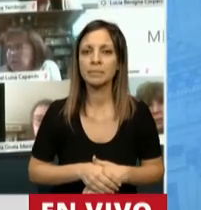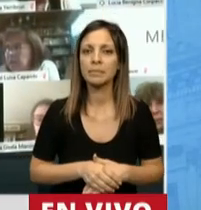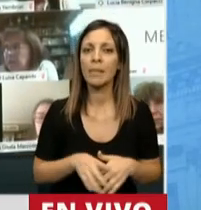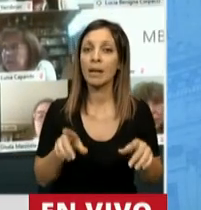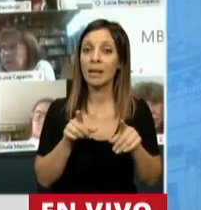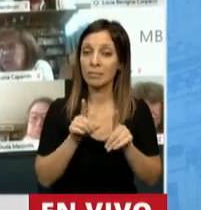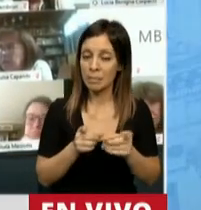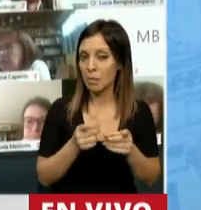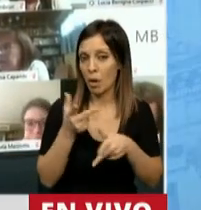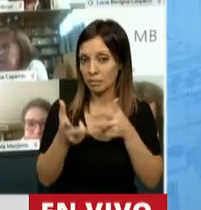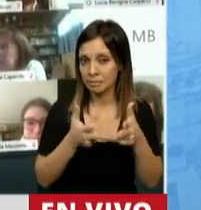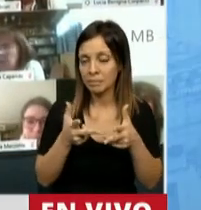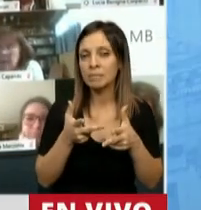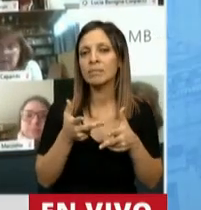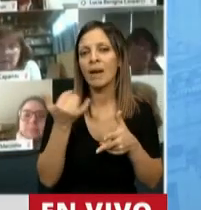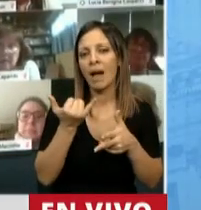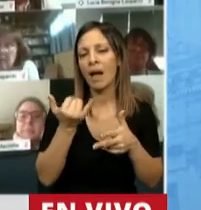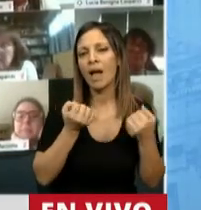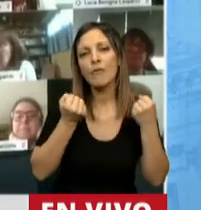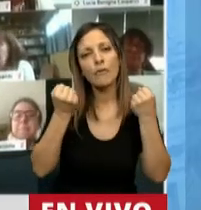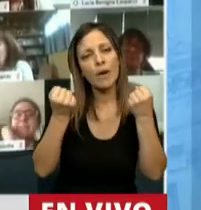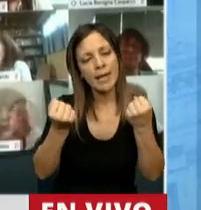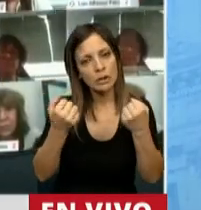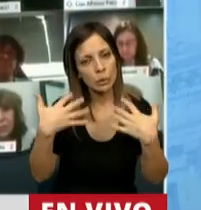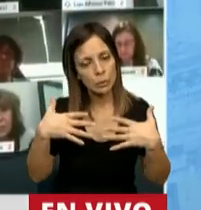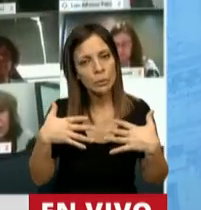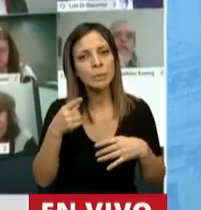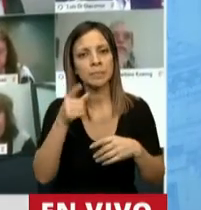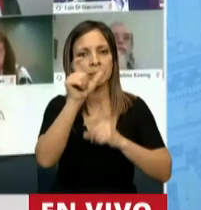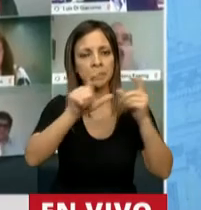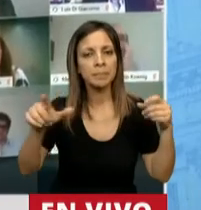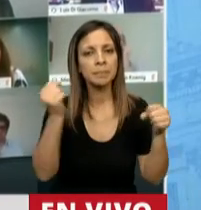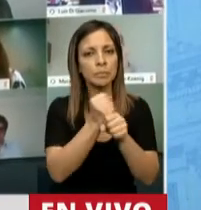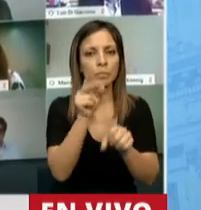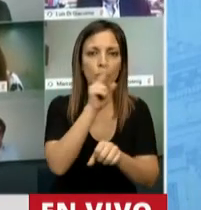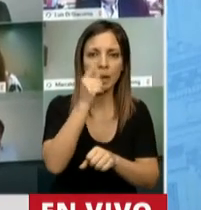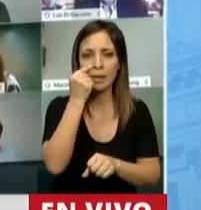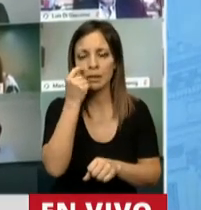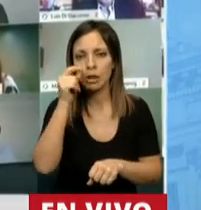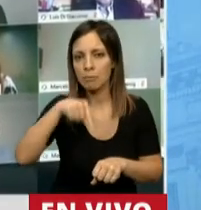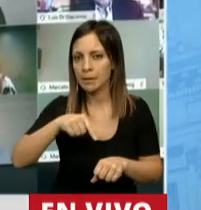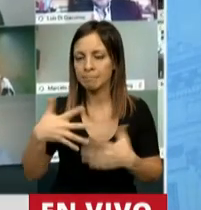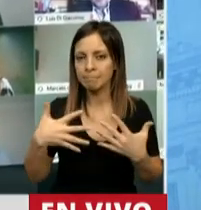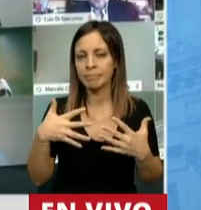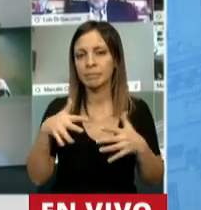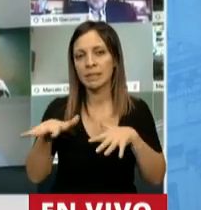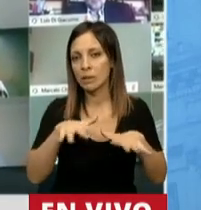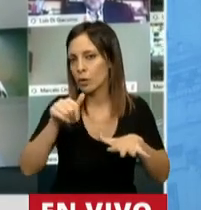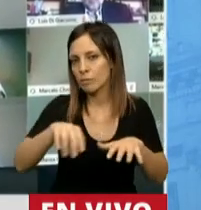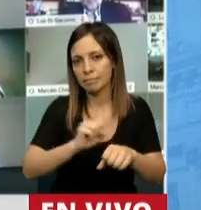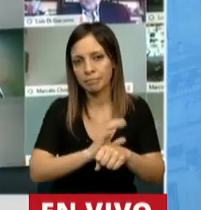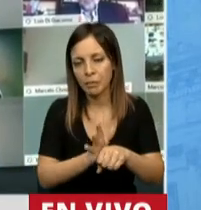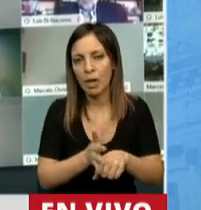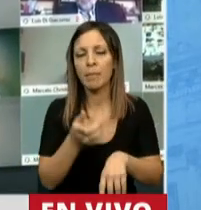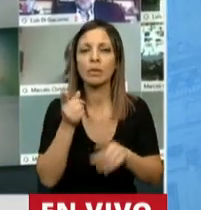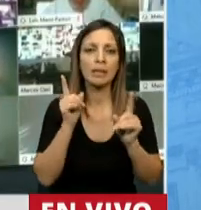visto gracias al esfuerzo extraordinario que están realizando las y los argentinos es que estamos atravesando nuestra pandemia a su vez como